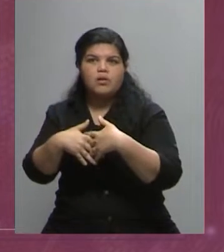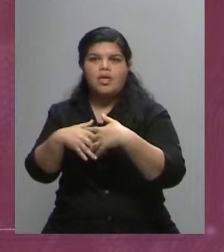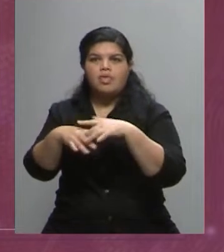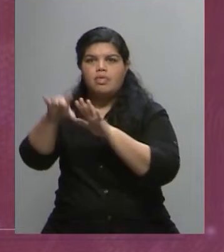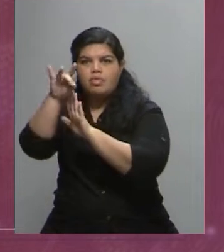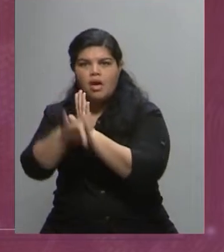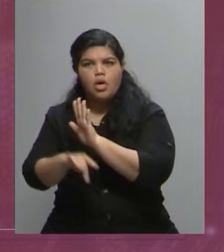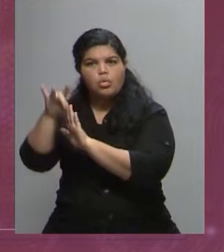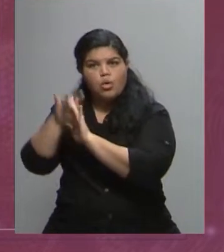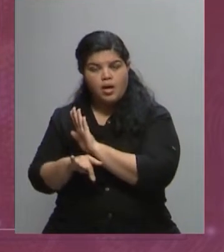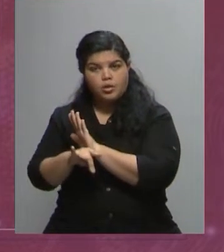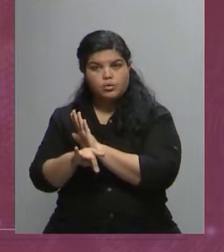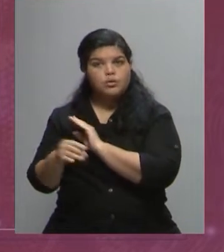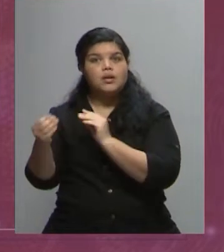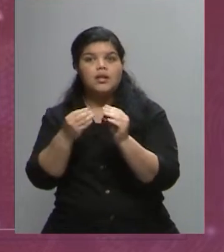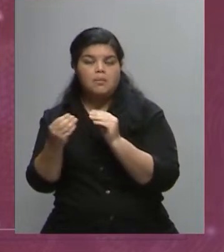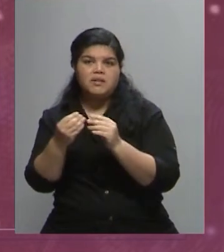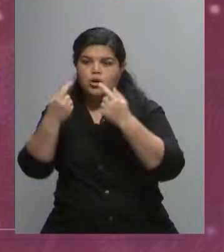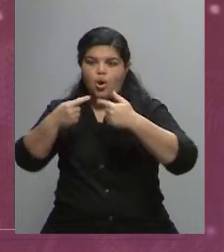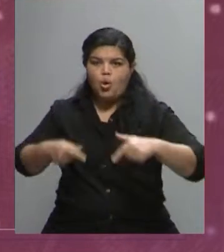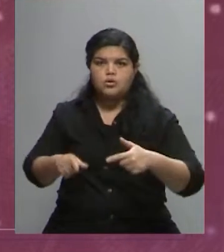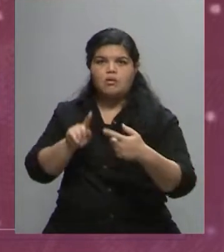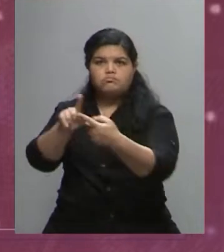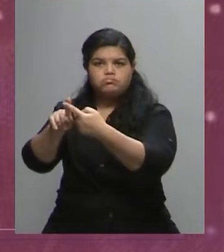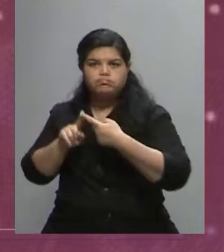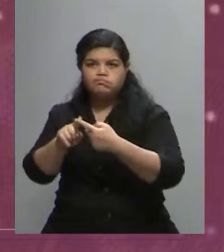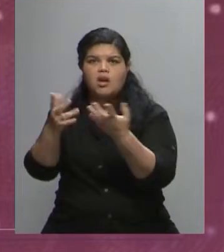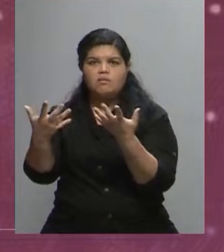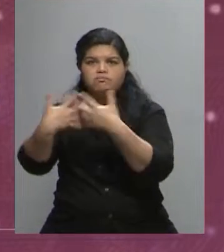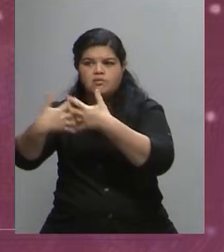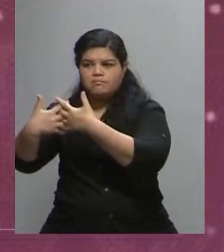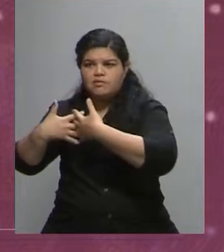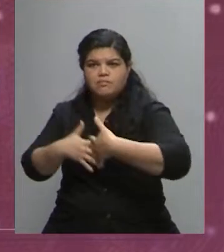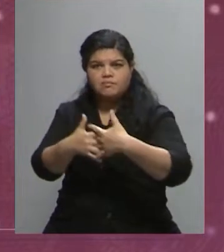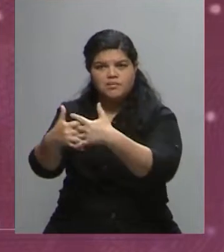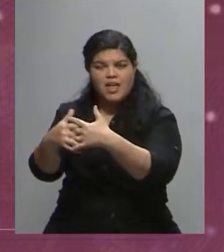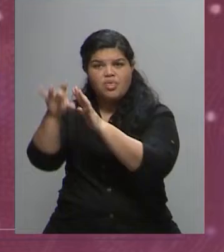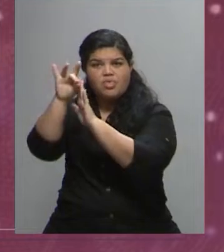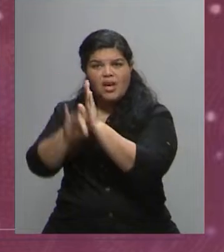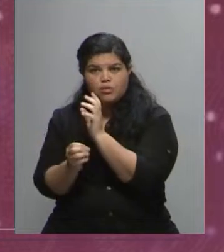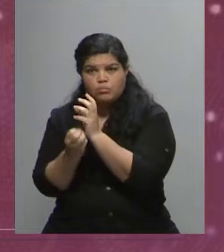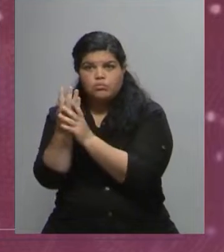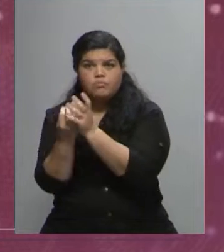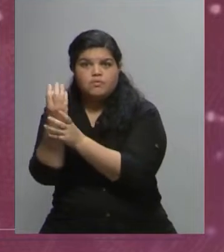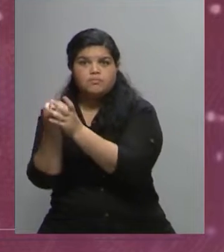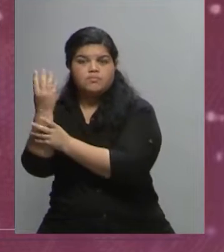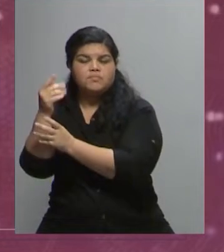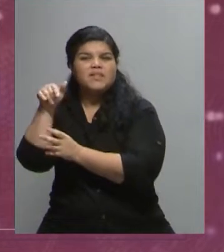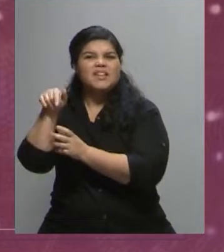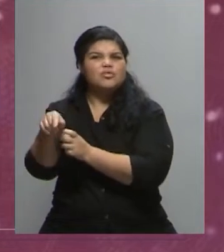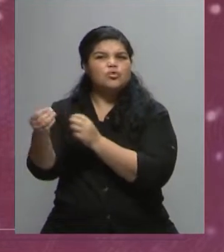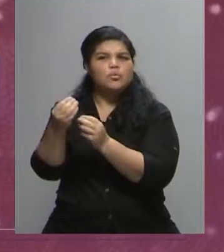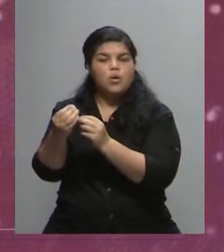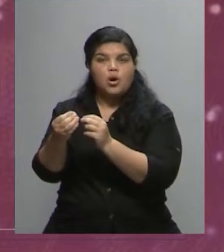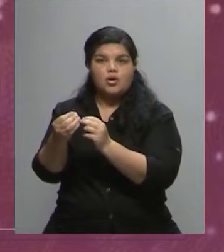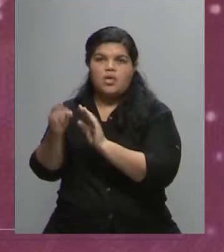cosas que están interconectadas, ¿no? O sea que la generación de datos de Big Data es, vamos a decirle,